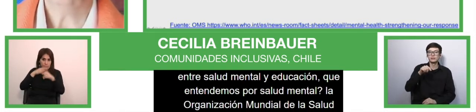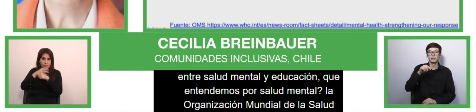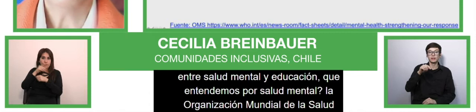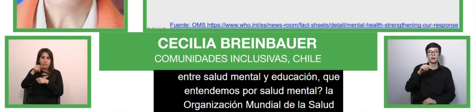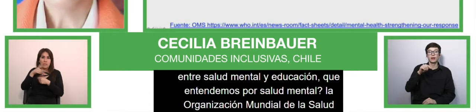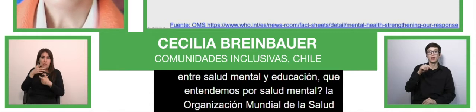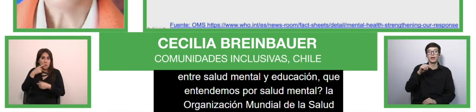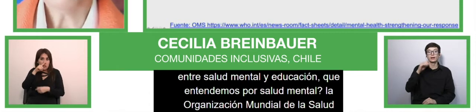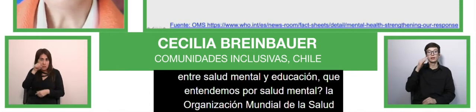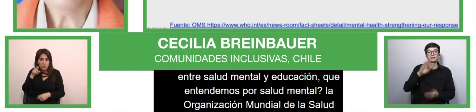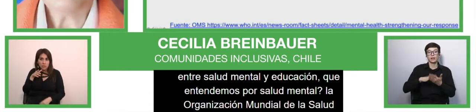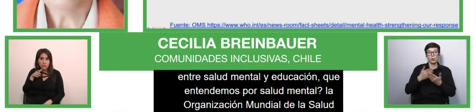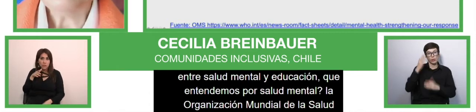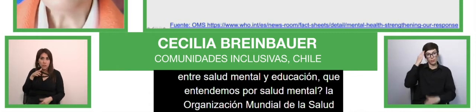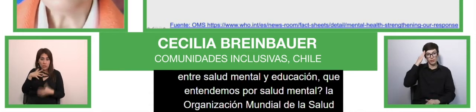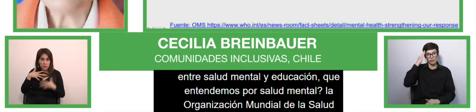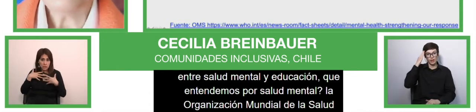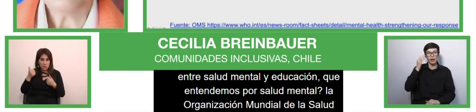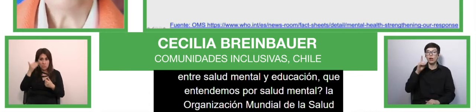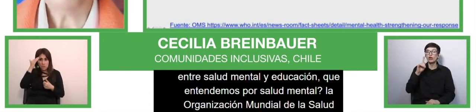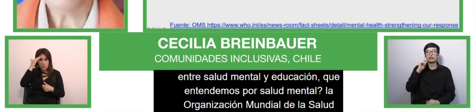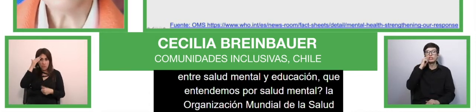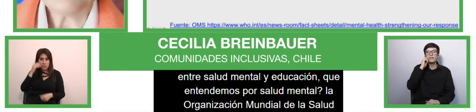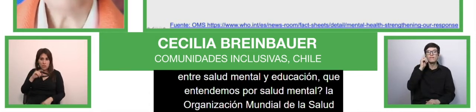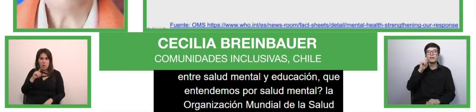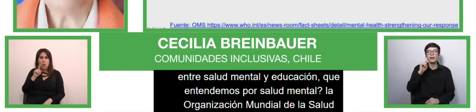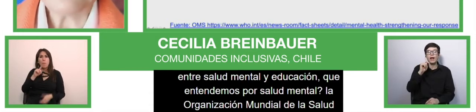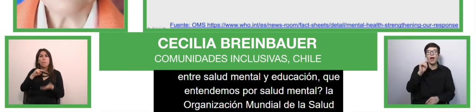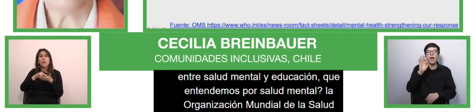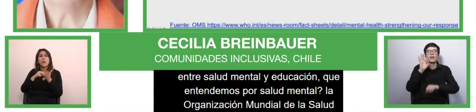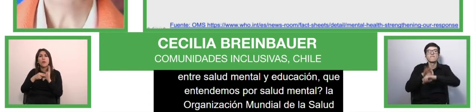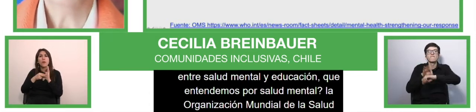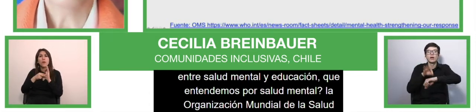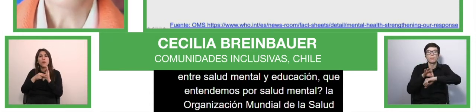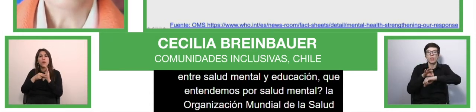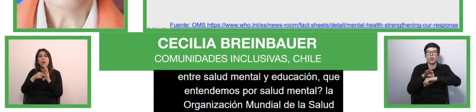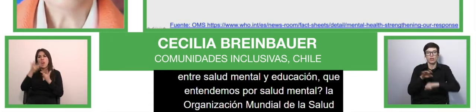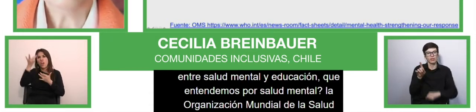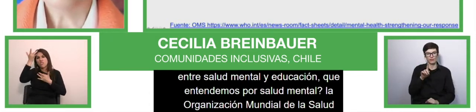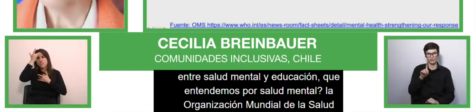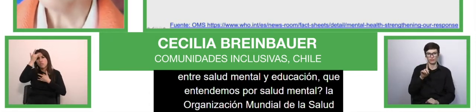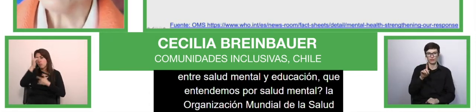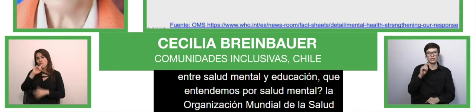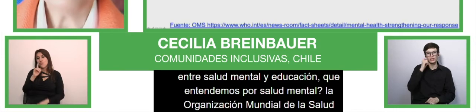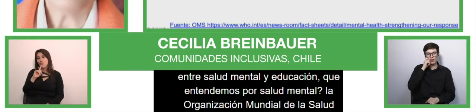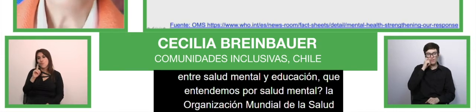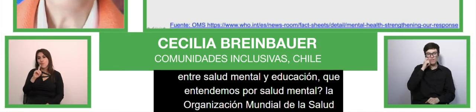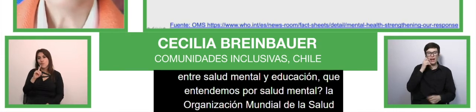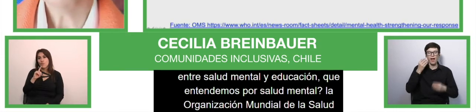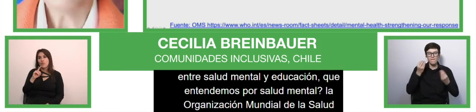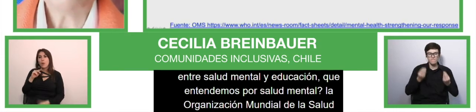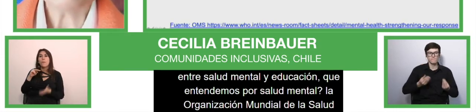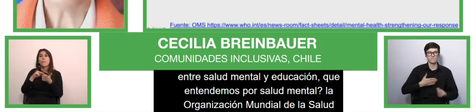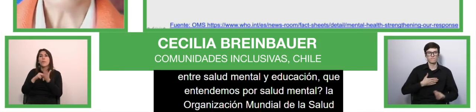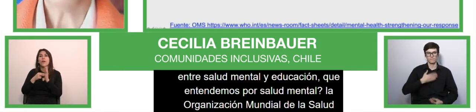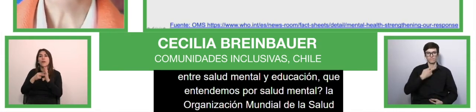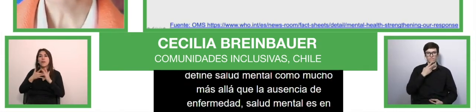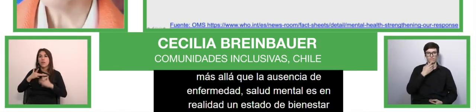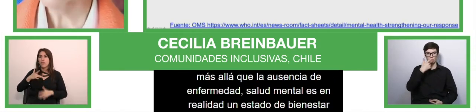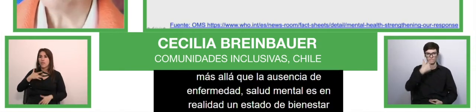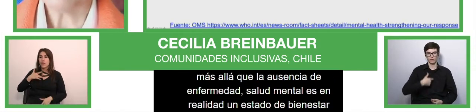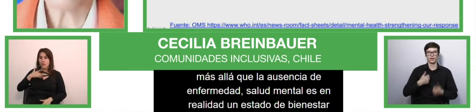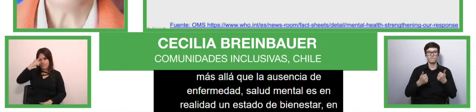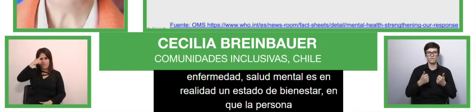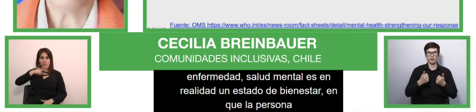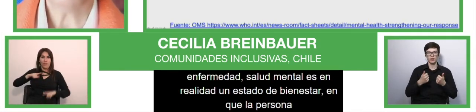enfermedad salud mental es en realidad un estado de bienestar y que la persona puede pensar